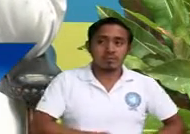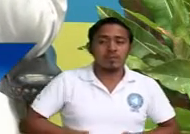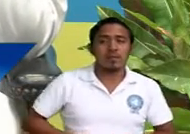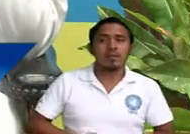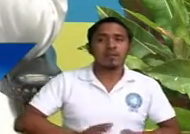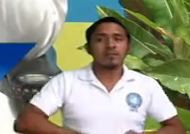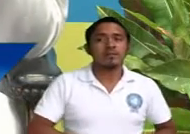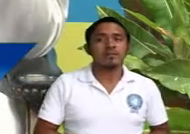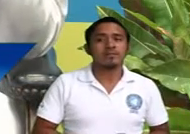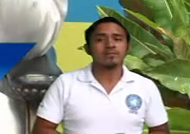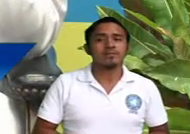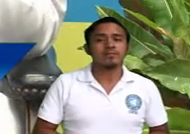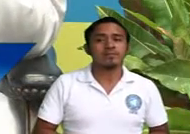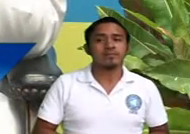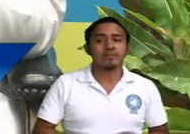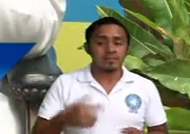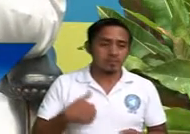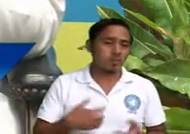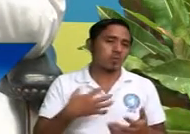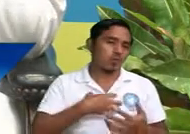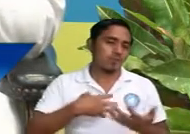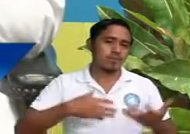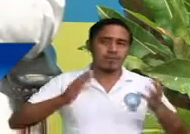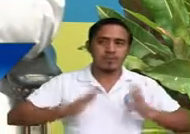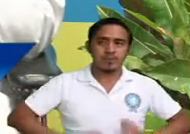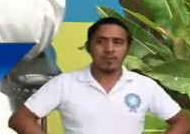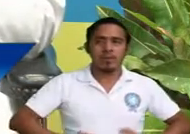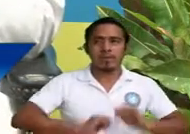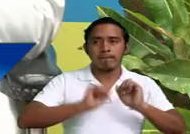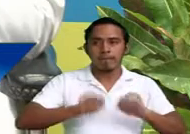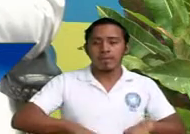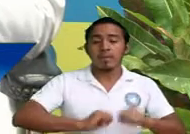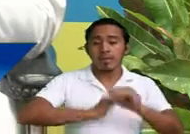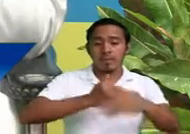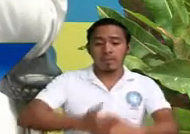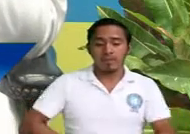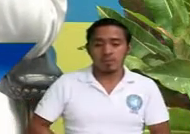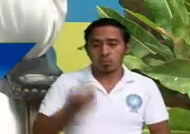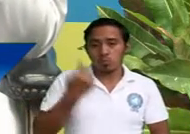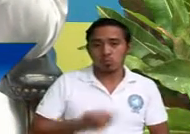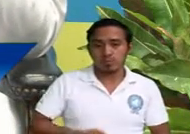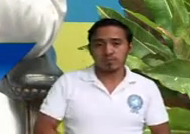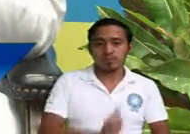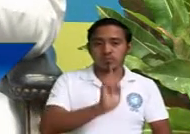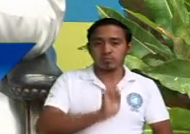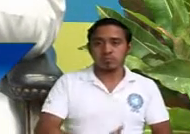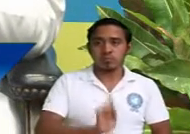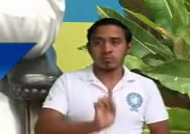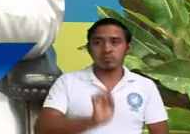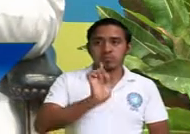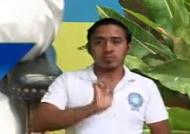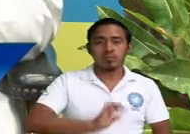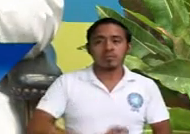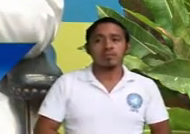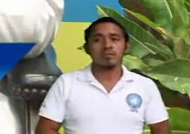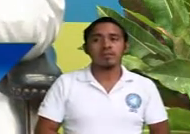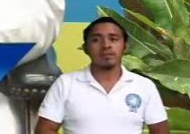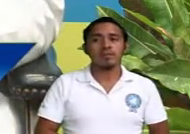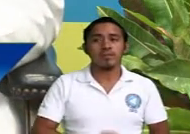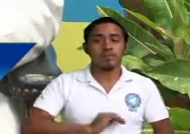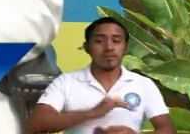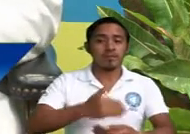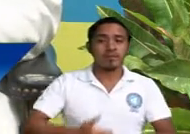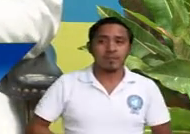humanos estamos programados para tener un embarazo único, es decir, somos una especie que el